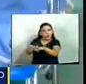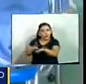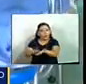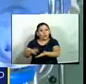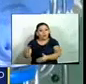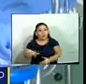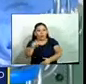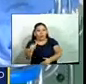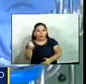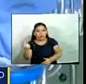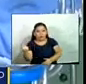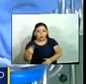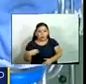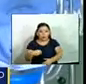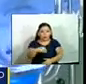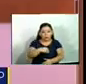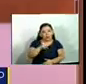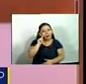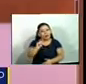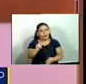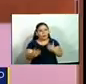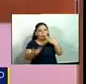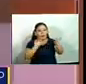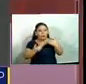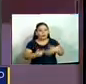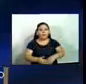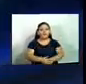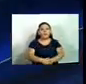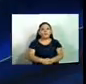salud. Autoridades dieron detalles al respecto.